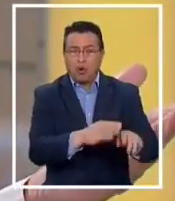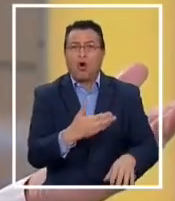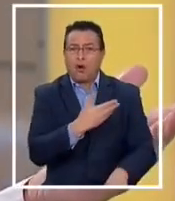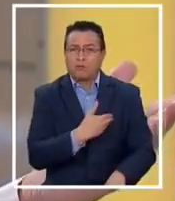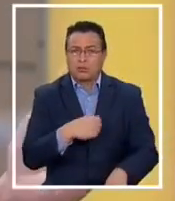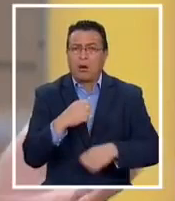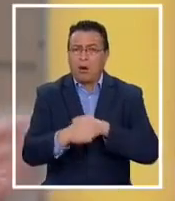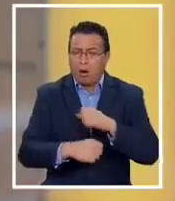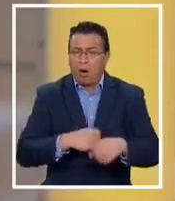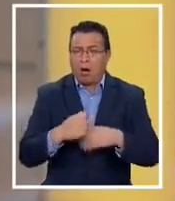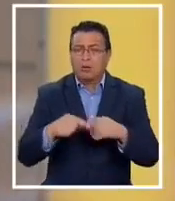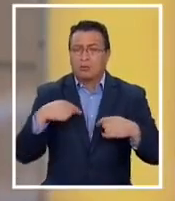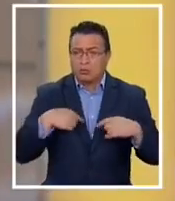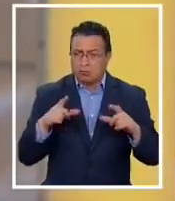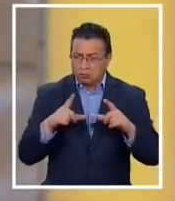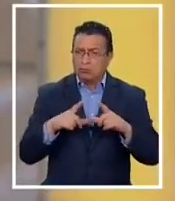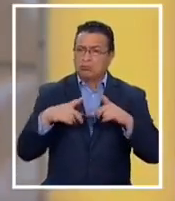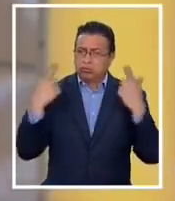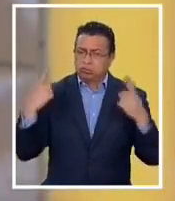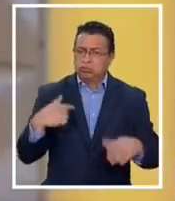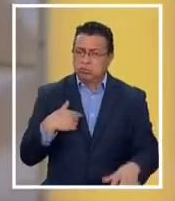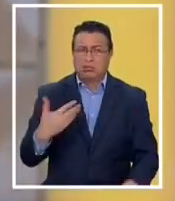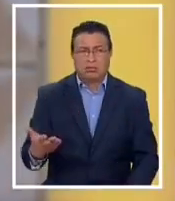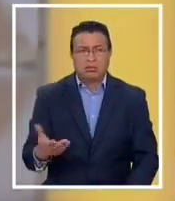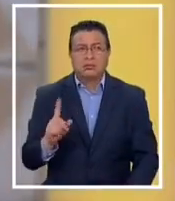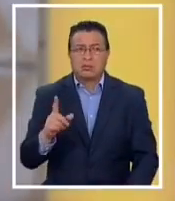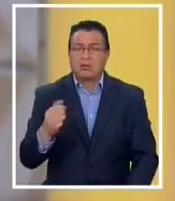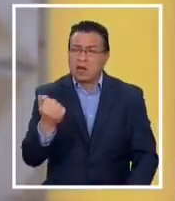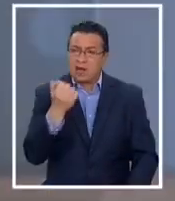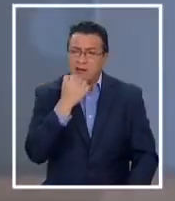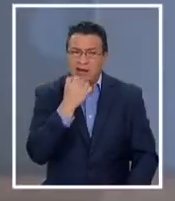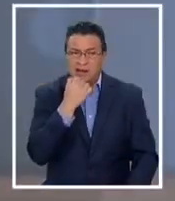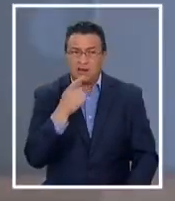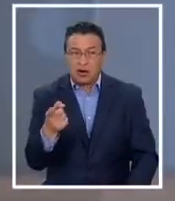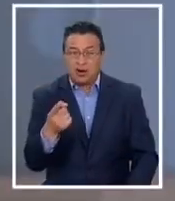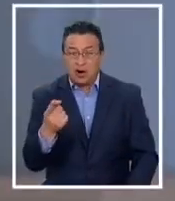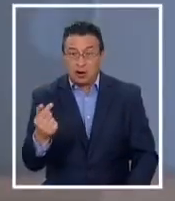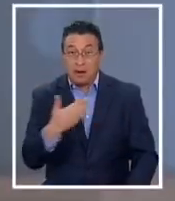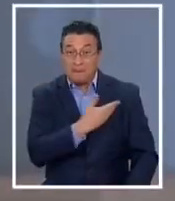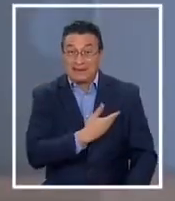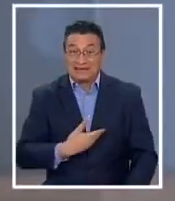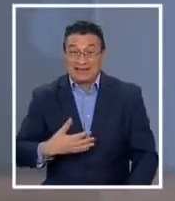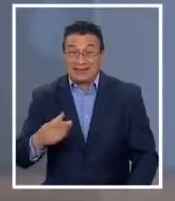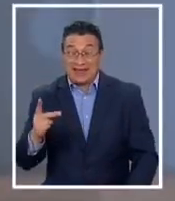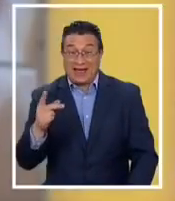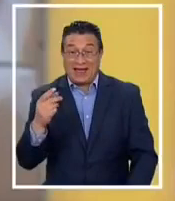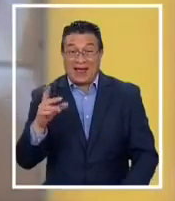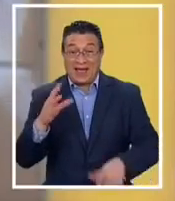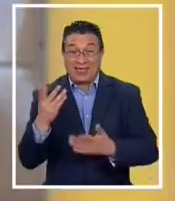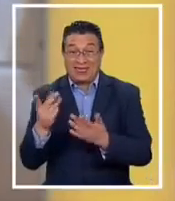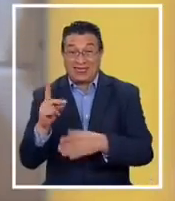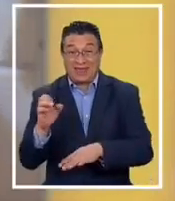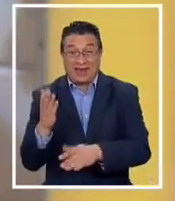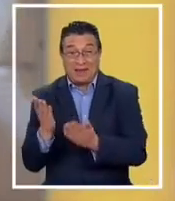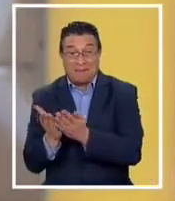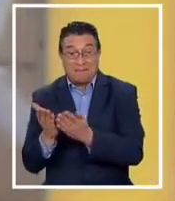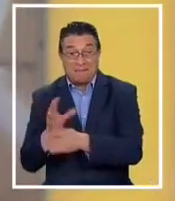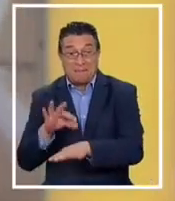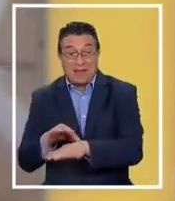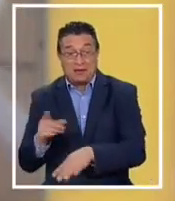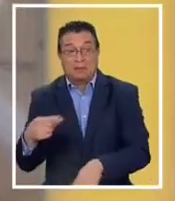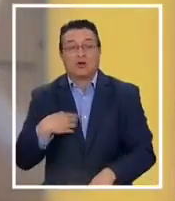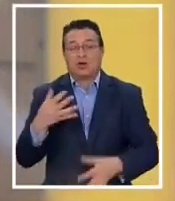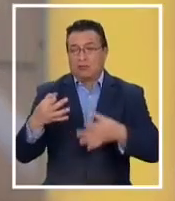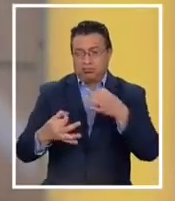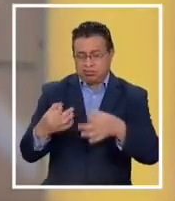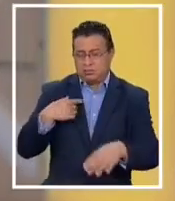gobierno por lo tanto me llamaron profundamente la atención era tan grande se equivocó yo no soy quién para juzgar menos a una